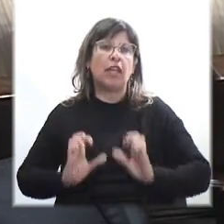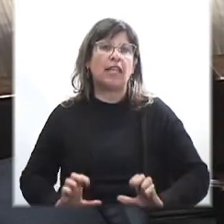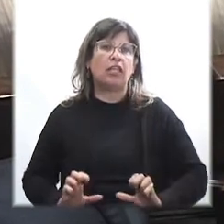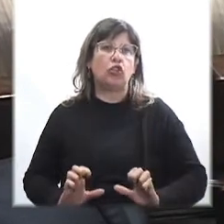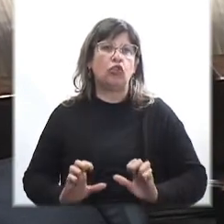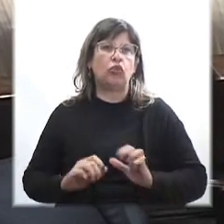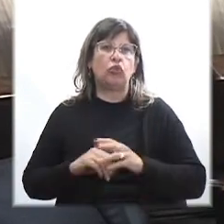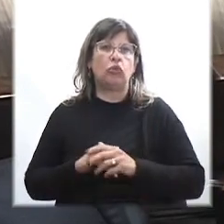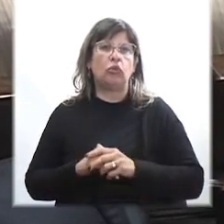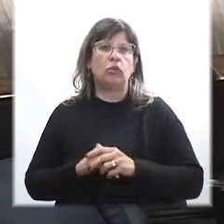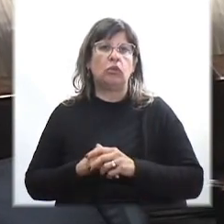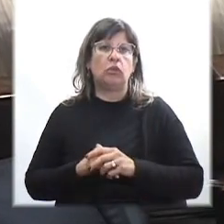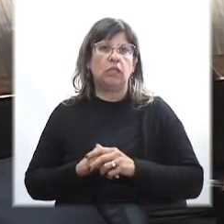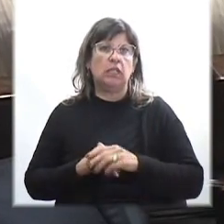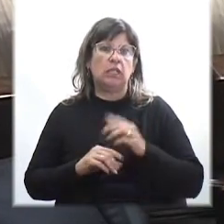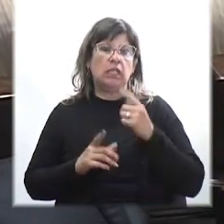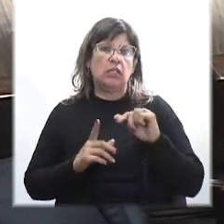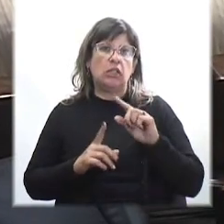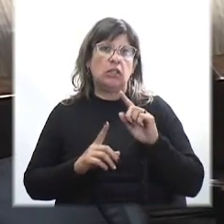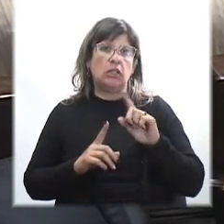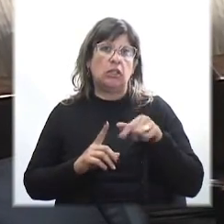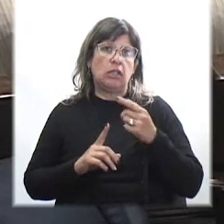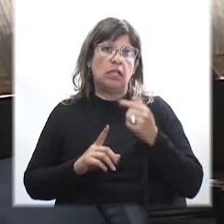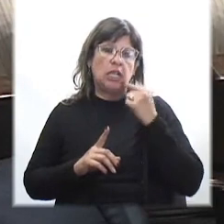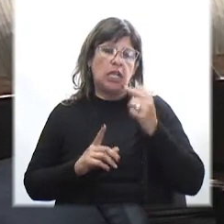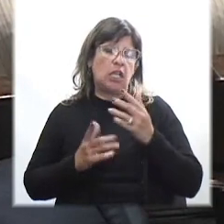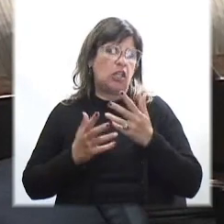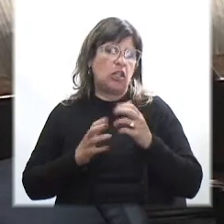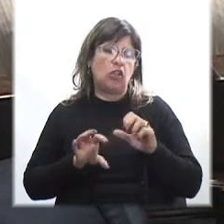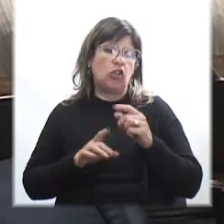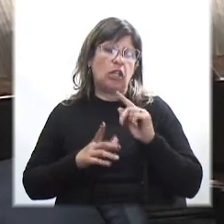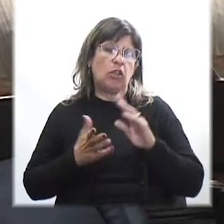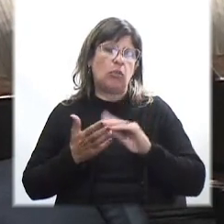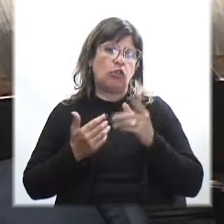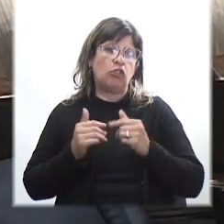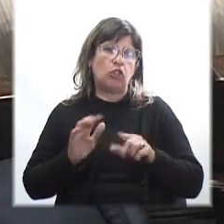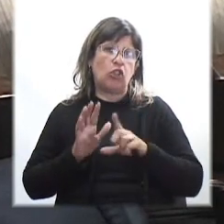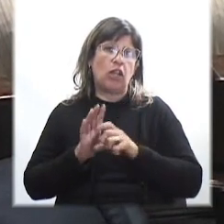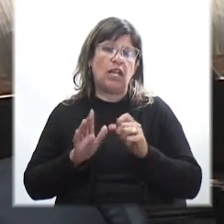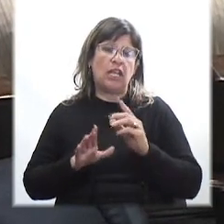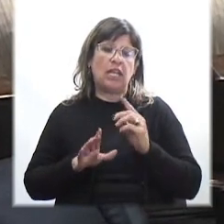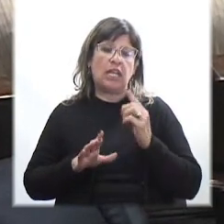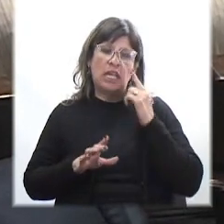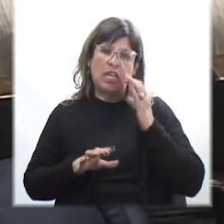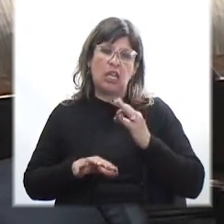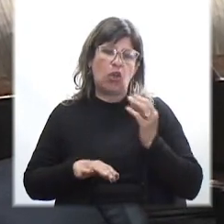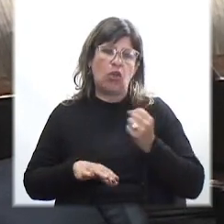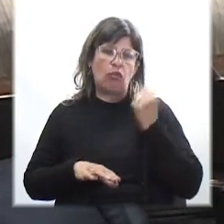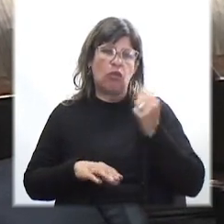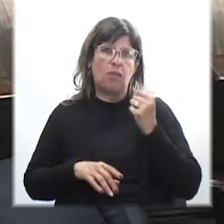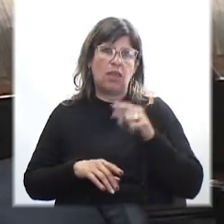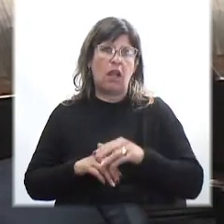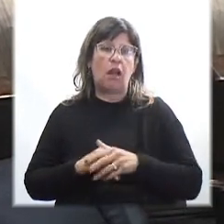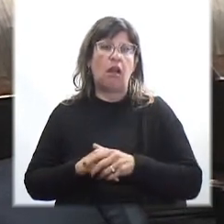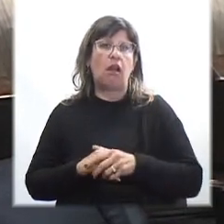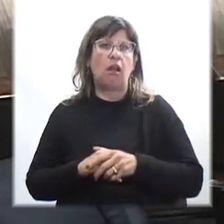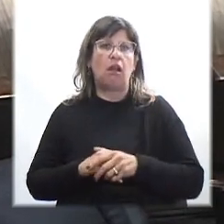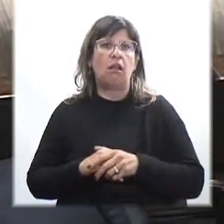éticos, efectos colaterales o efectos indeseables del proyecto de ley que me parece fundamental